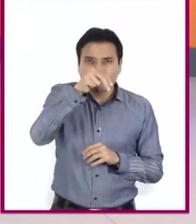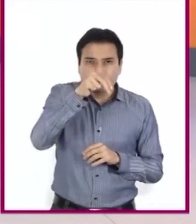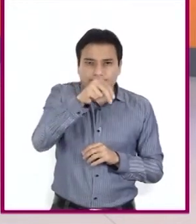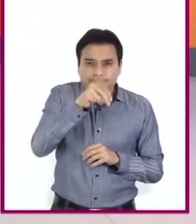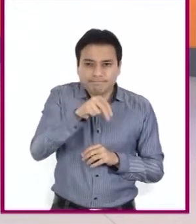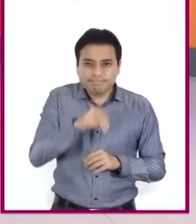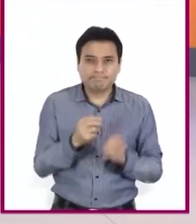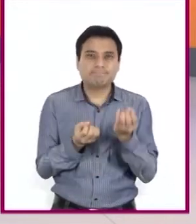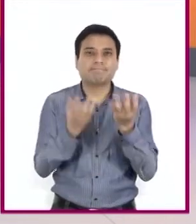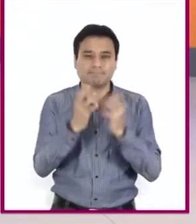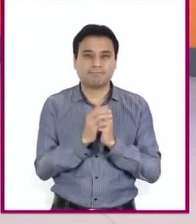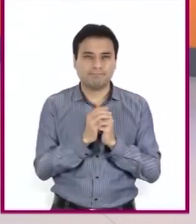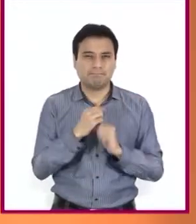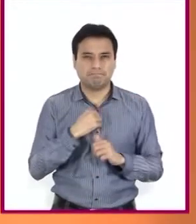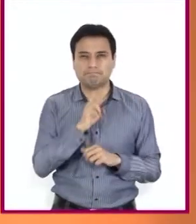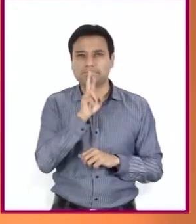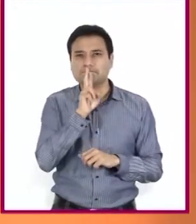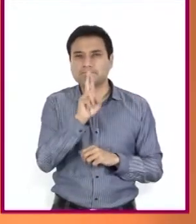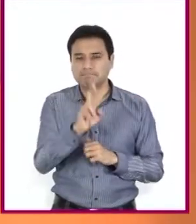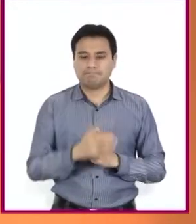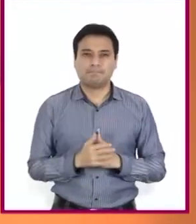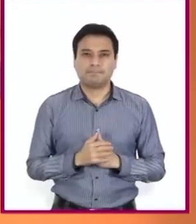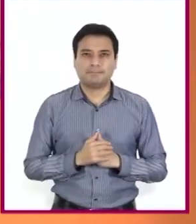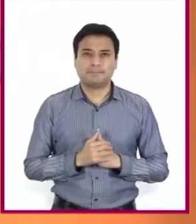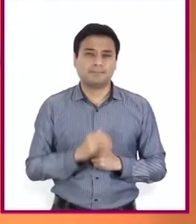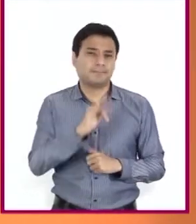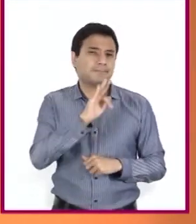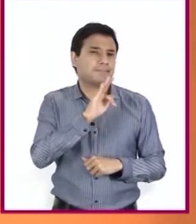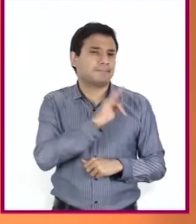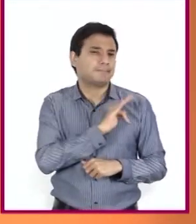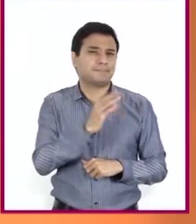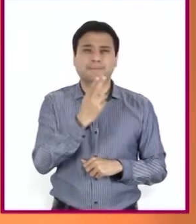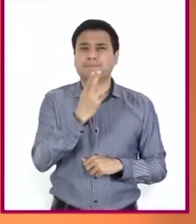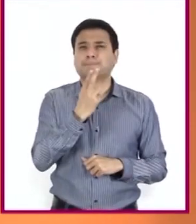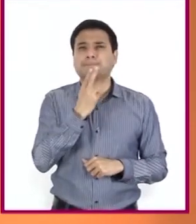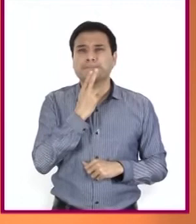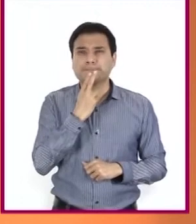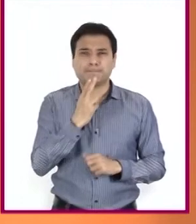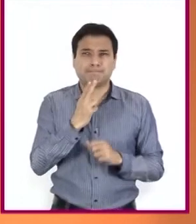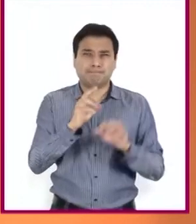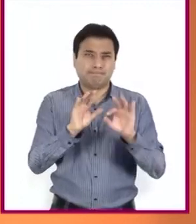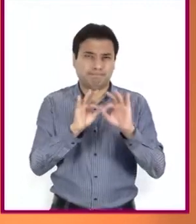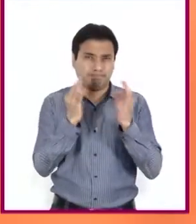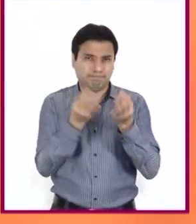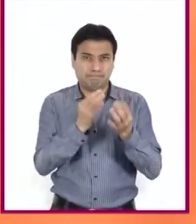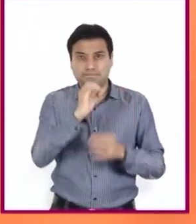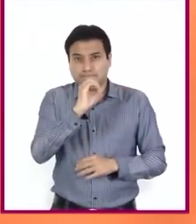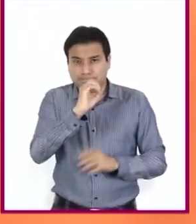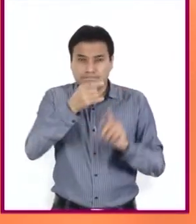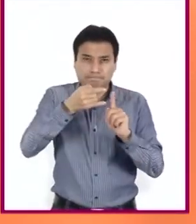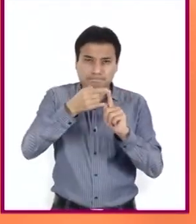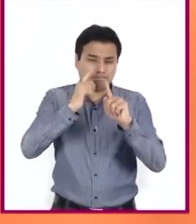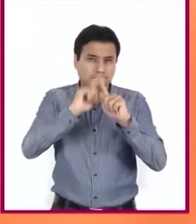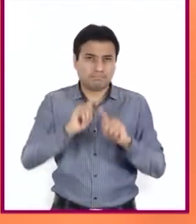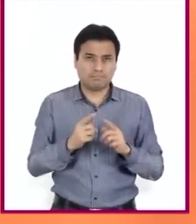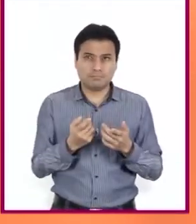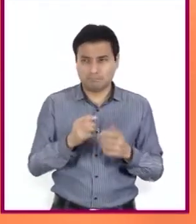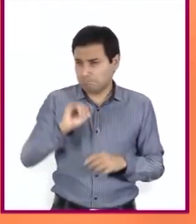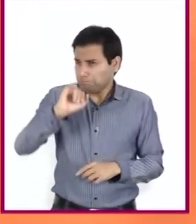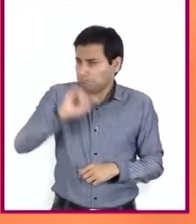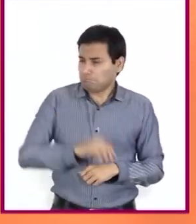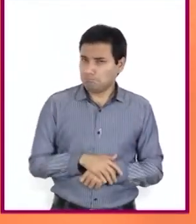que ocupa la figura. ¿Podemos utilizar cualquier figura o cuerpo geométrico? Sí, Leslie.